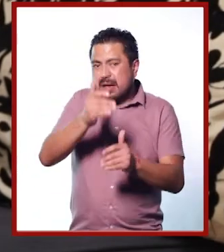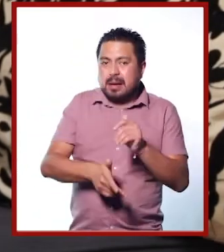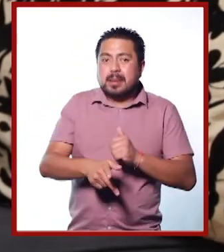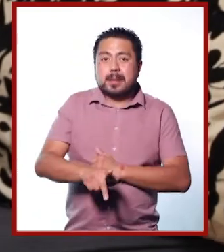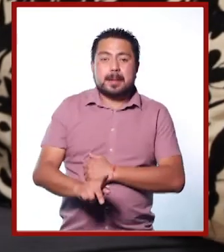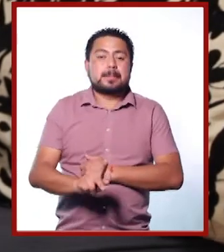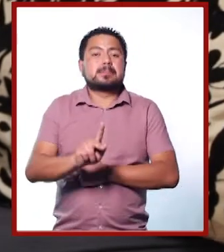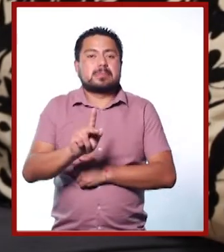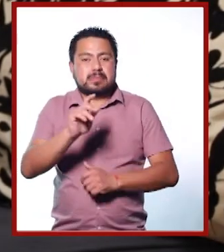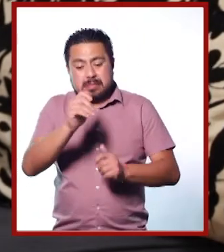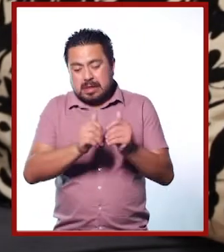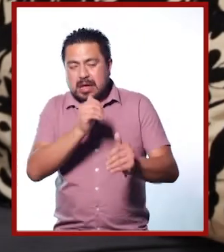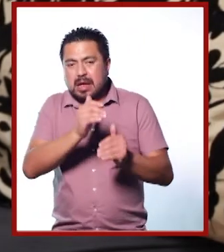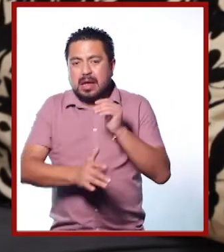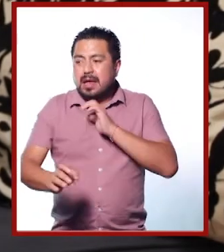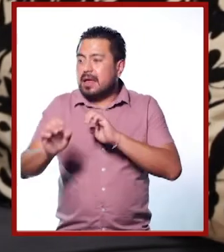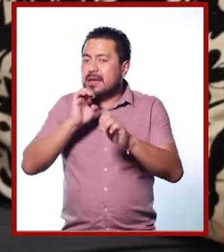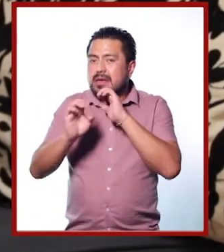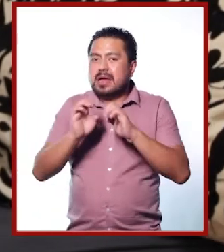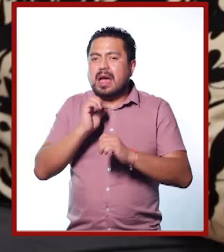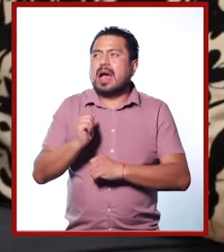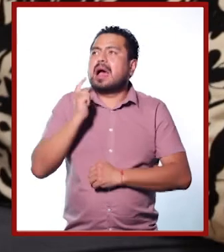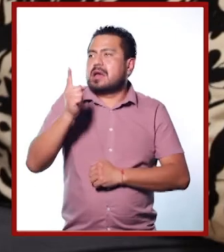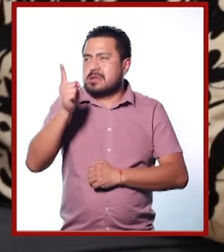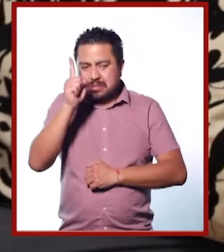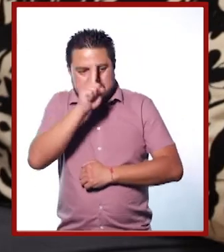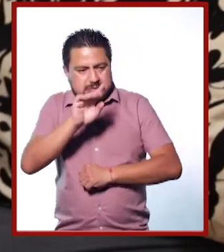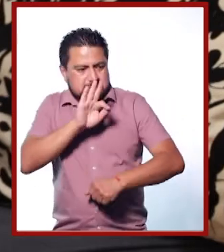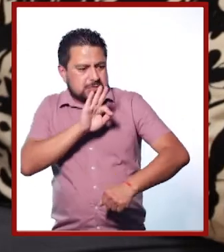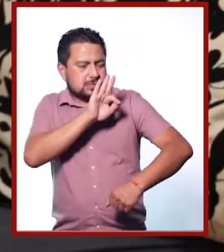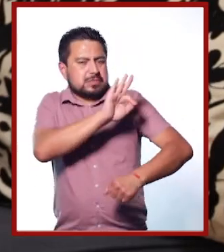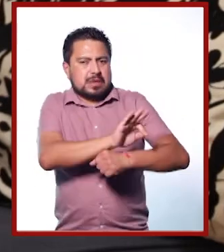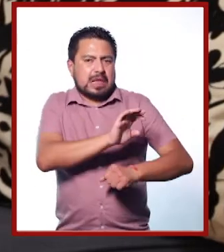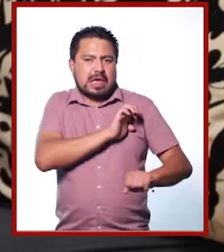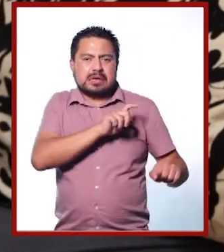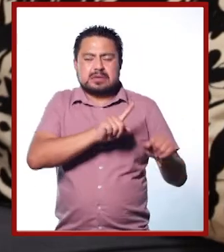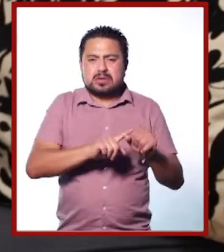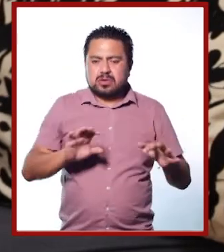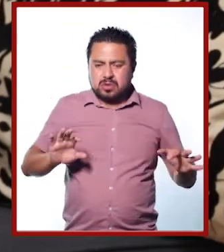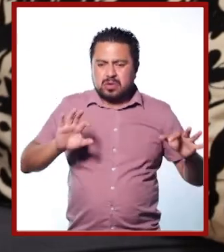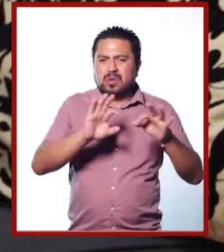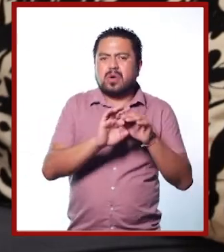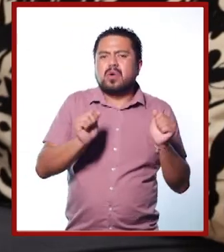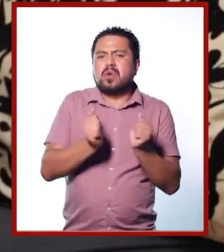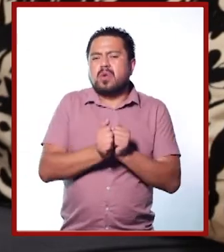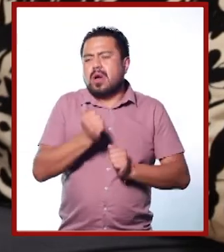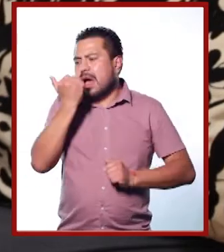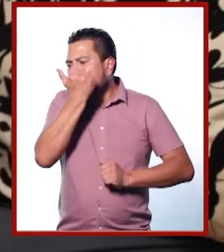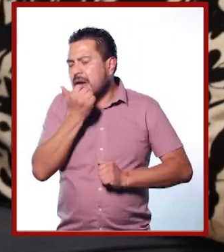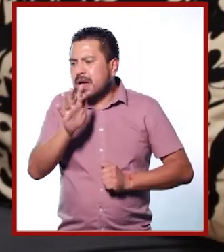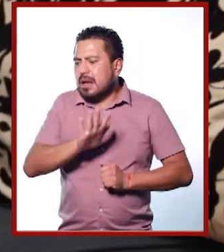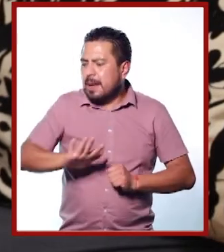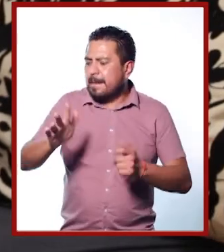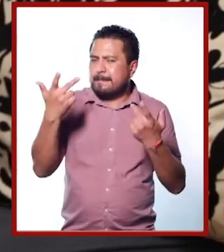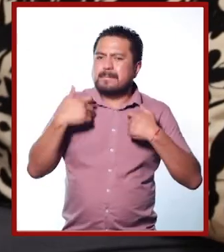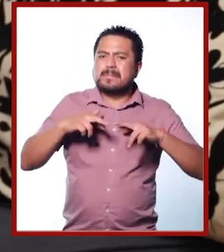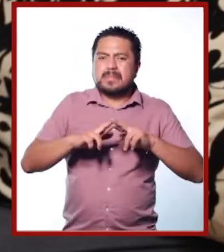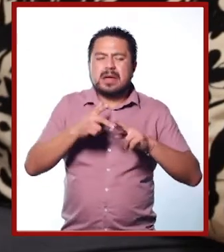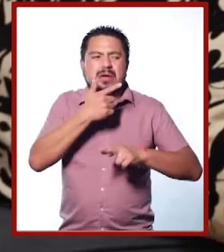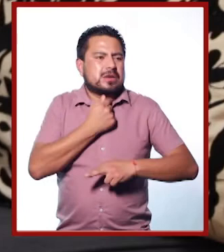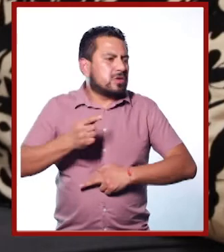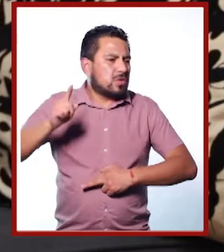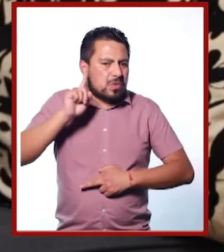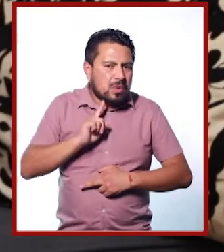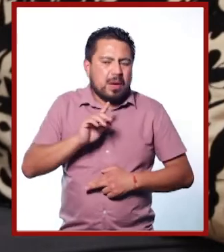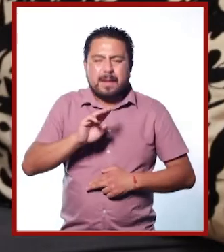final. Pero para cerrar esta entrevista, ¿alguna recomendación en particular al respecto, tanto para estudiantes,